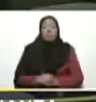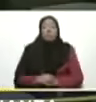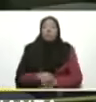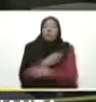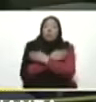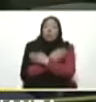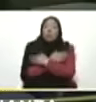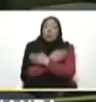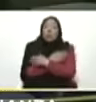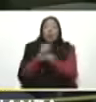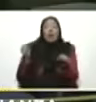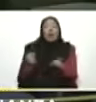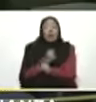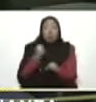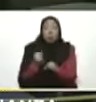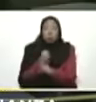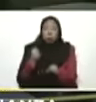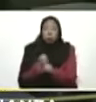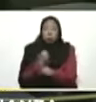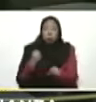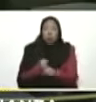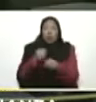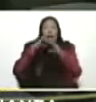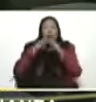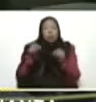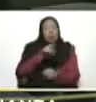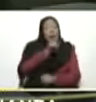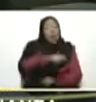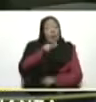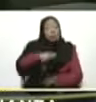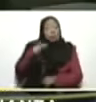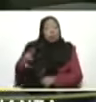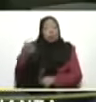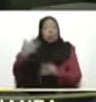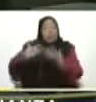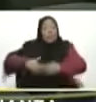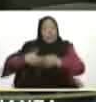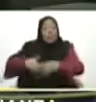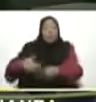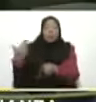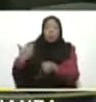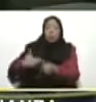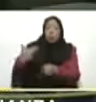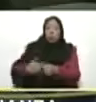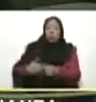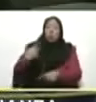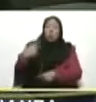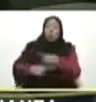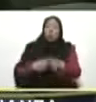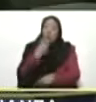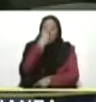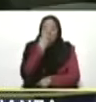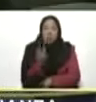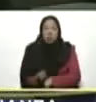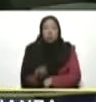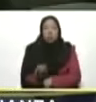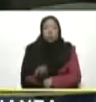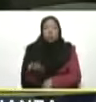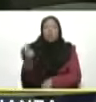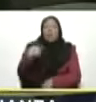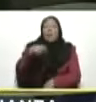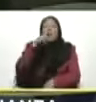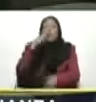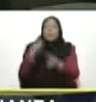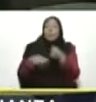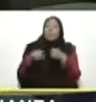Felicito a todos los trabajadores, a todas las trabajadoras de Pequiven y pronto los visito, muy